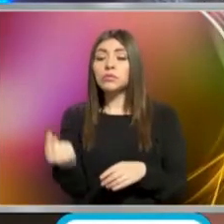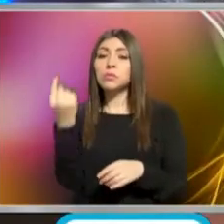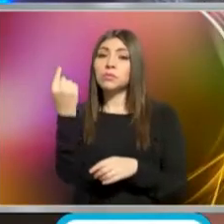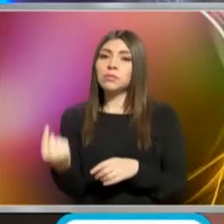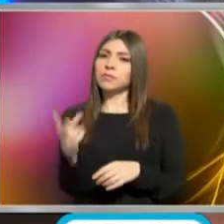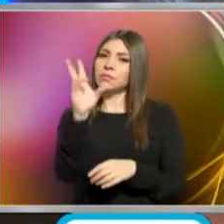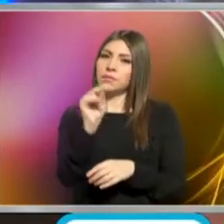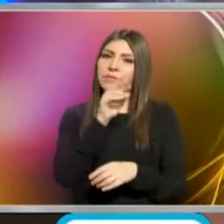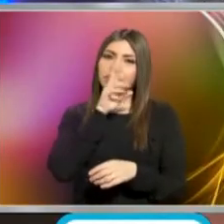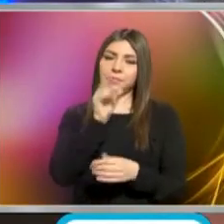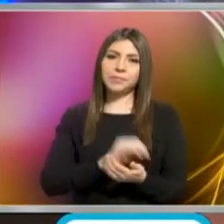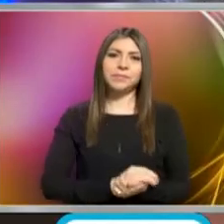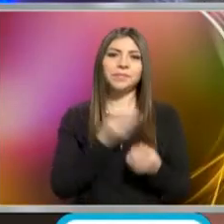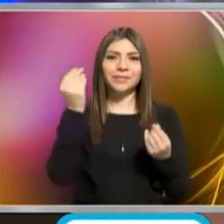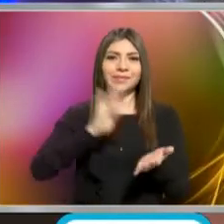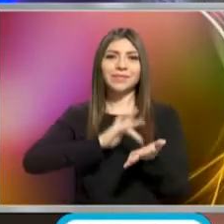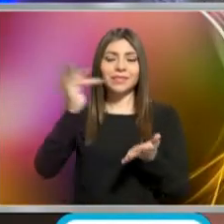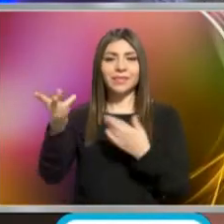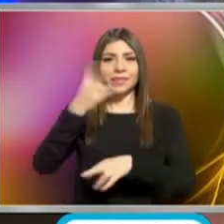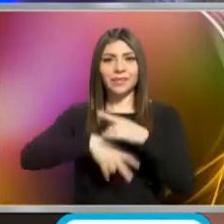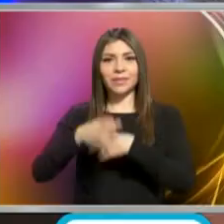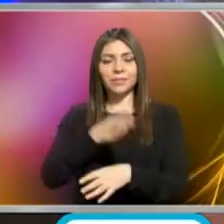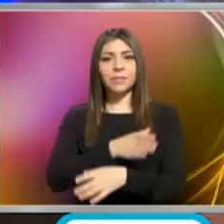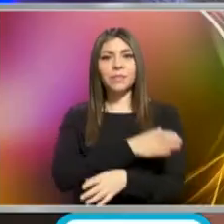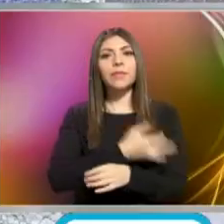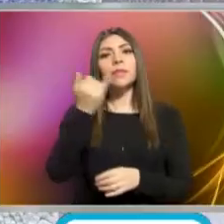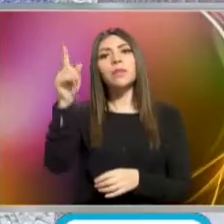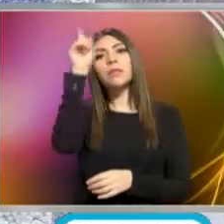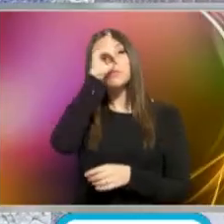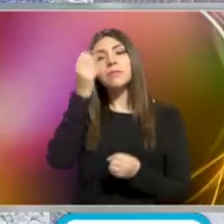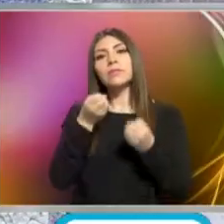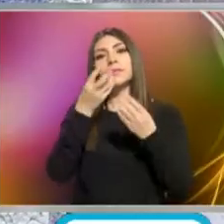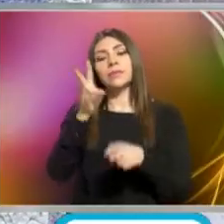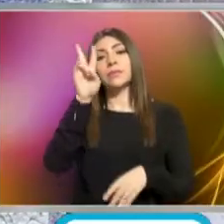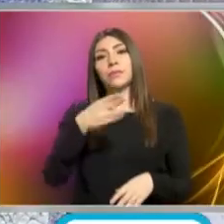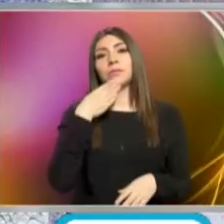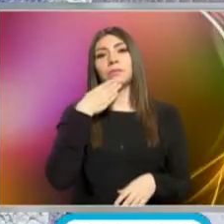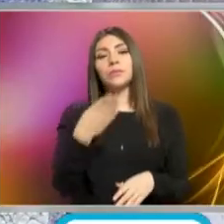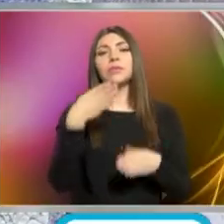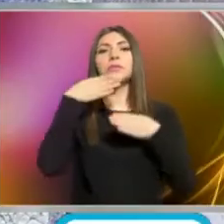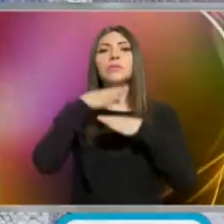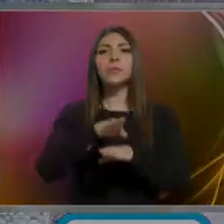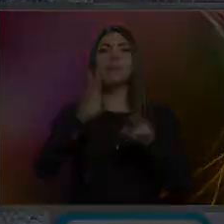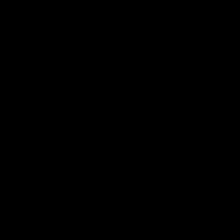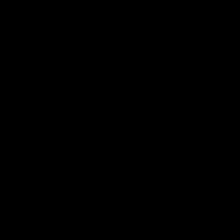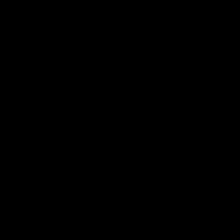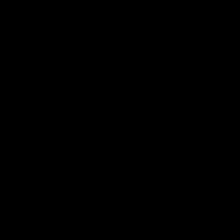Exactamente. gracias. No, a ustedes que están muy Gracias bien. por estar con nosotros y darnos estos consejos tan buenos sobre el té verde. Nosotros